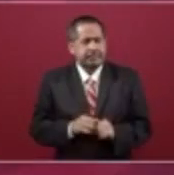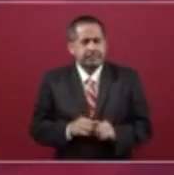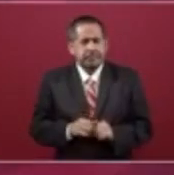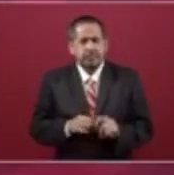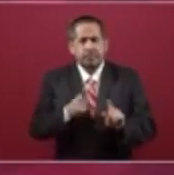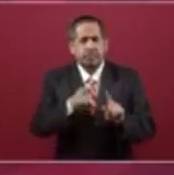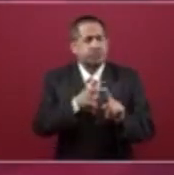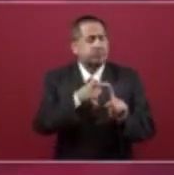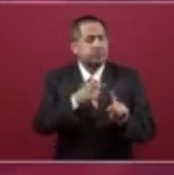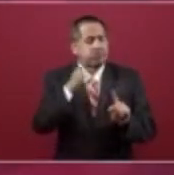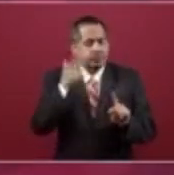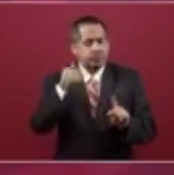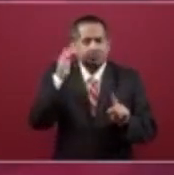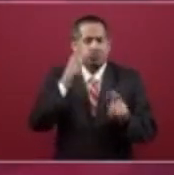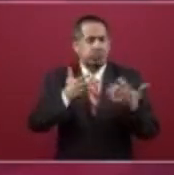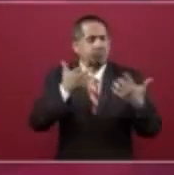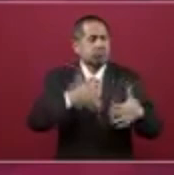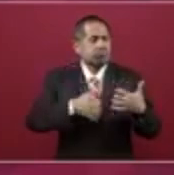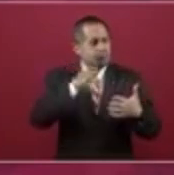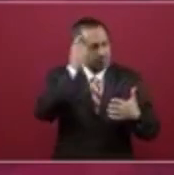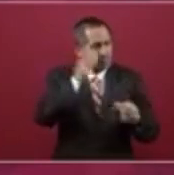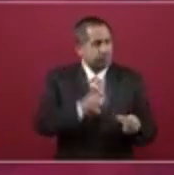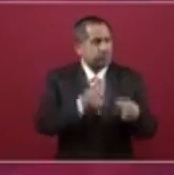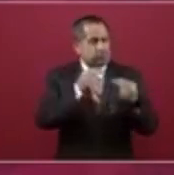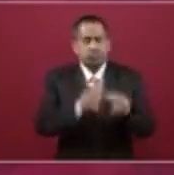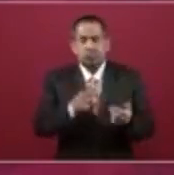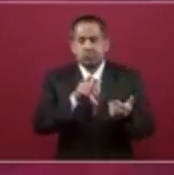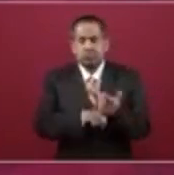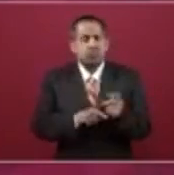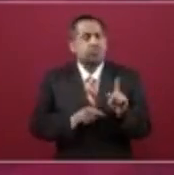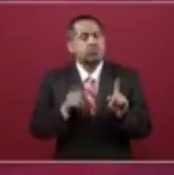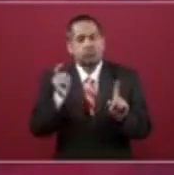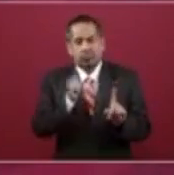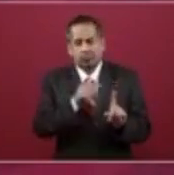fue de los empresarios que